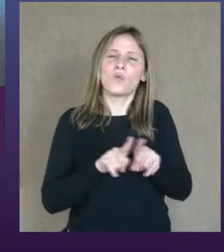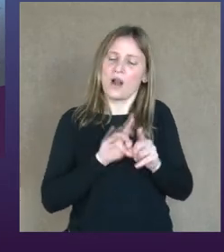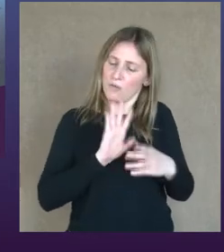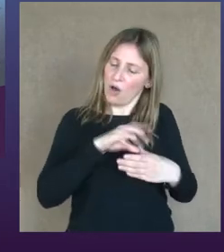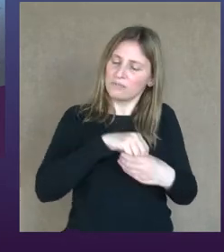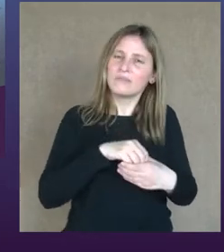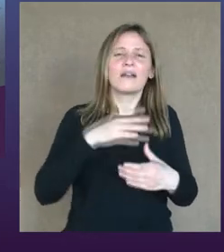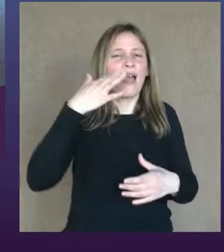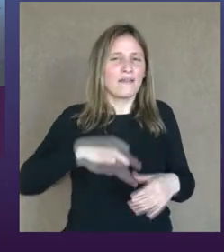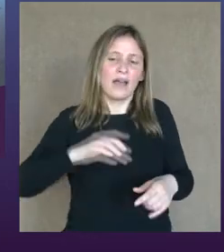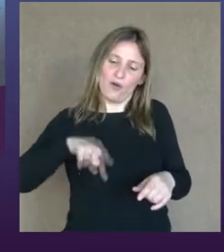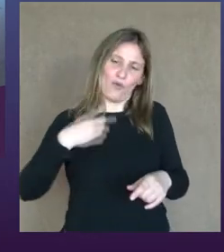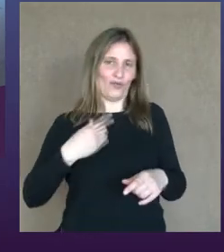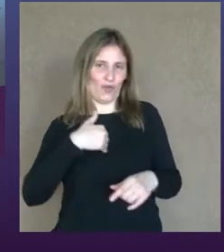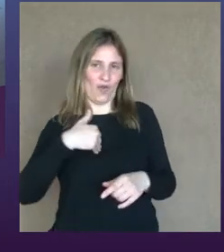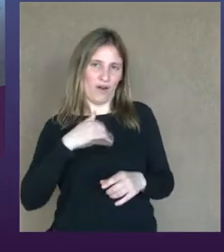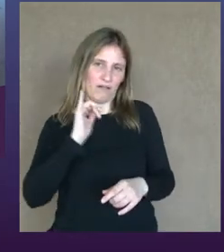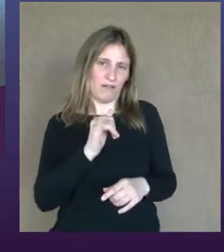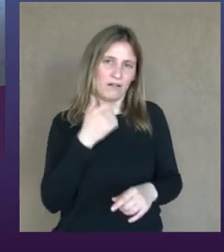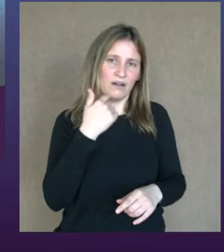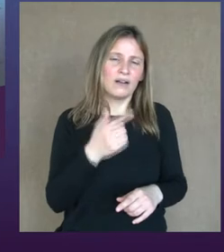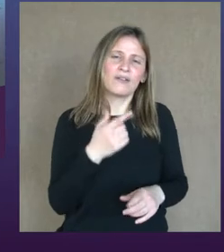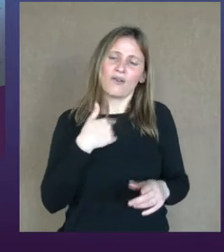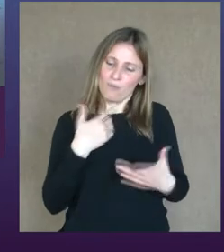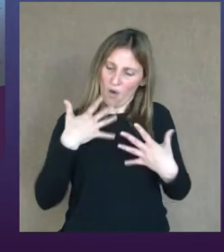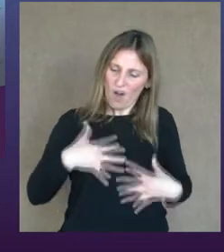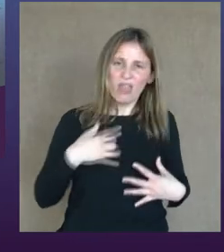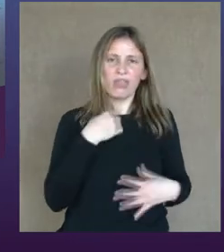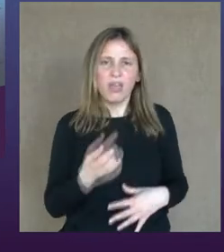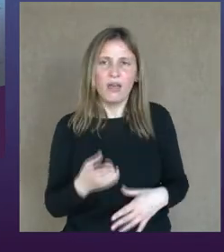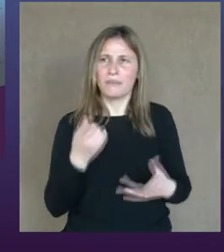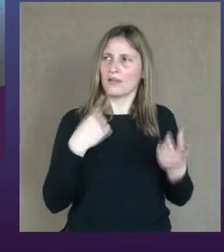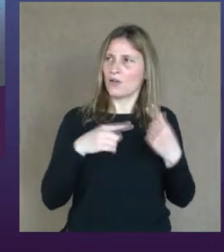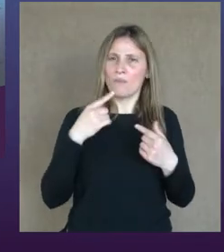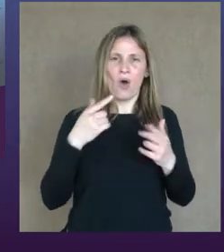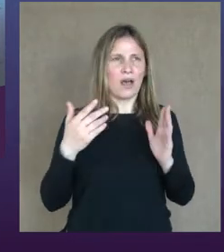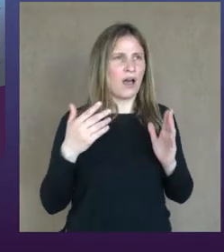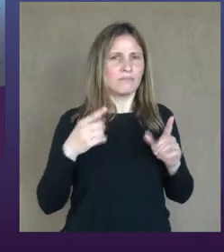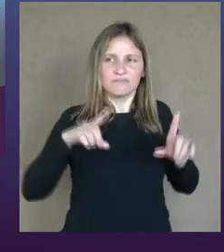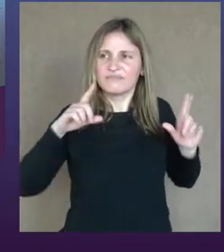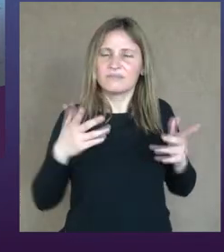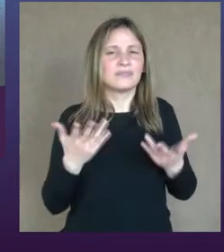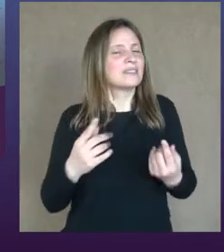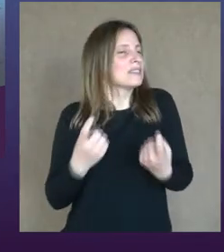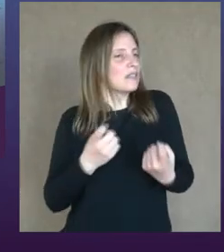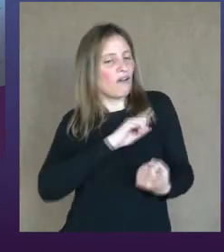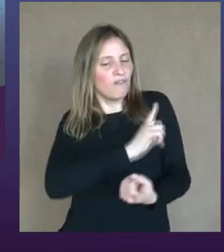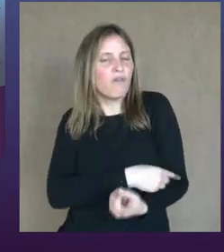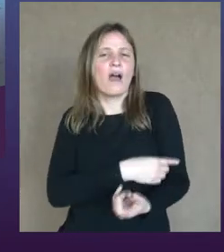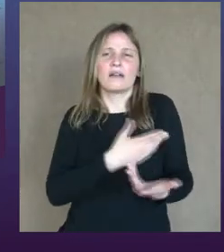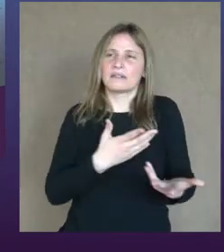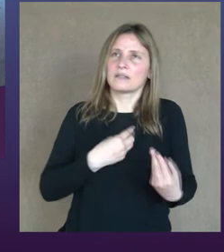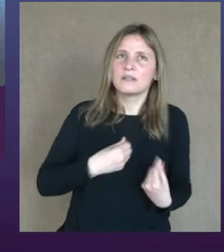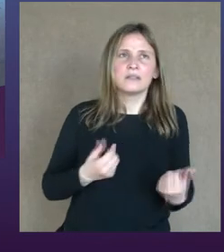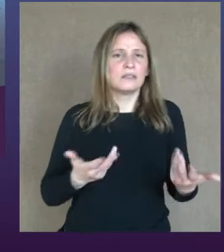esa realidad desde otro lugar, ¿no? Esa fragilidad o esa exposición y esa... Tenemos que ser fuertes, frágiles,